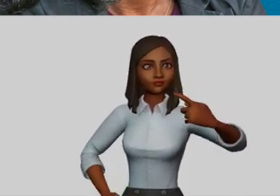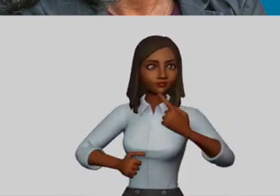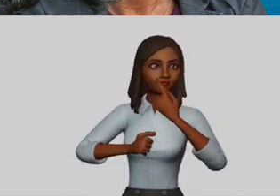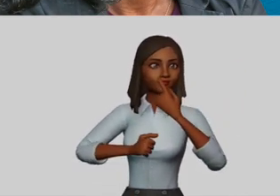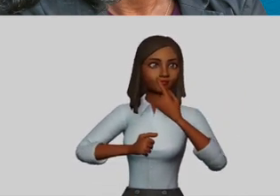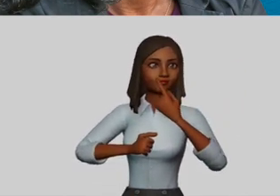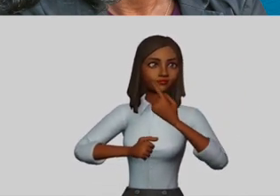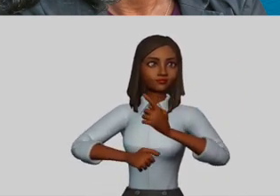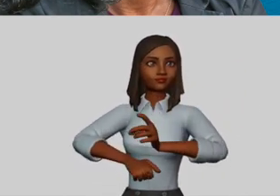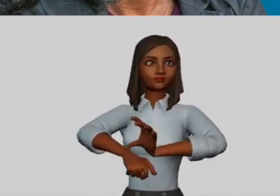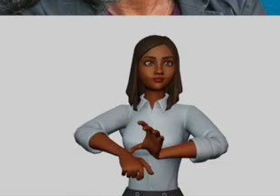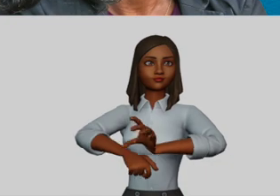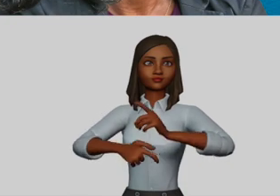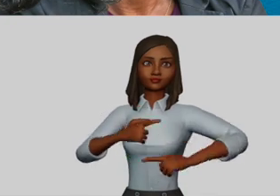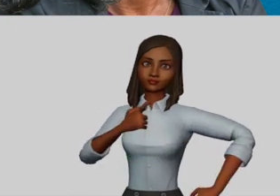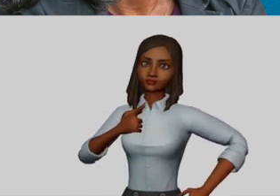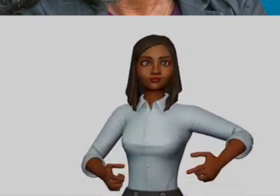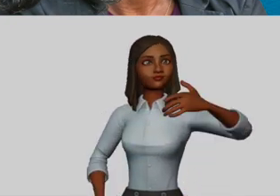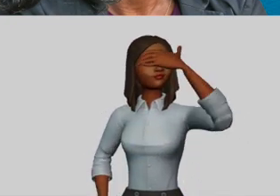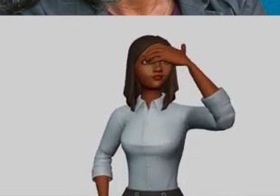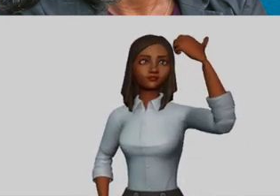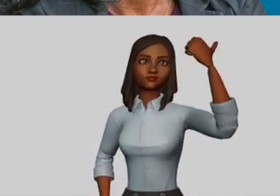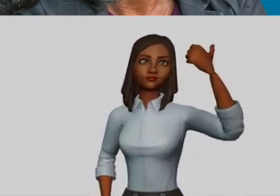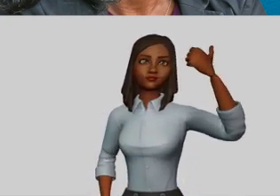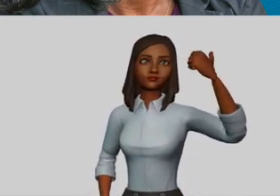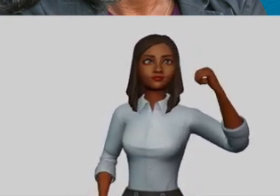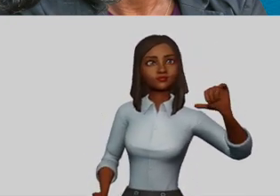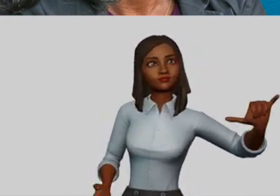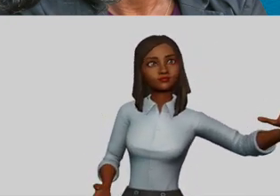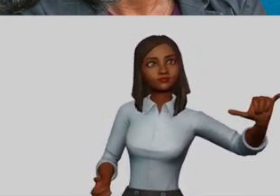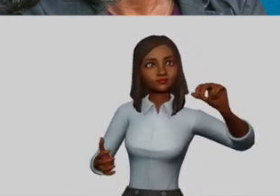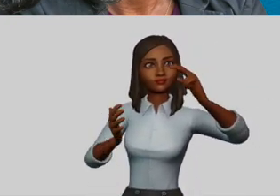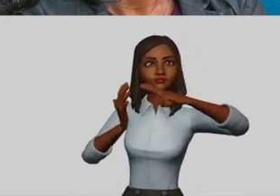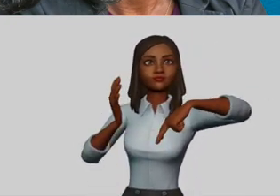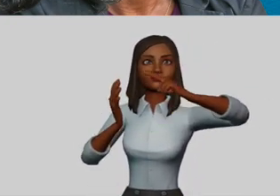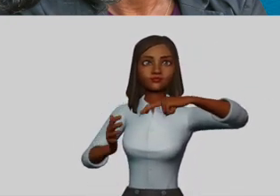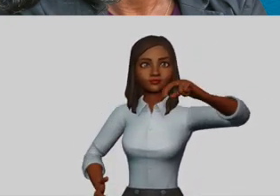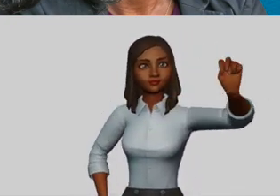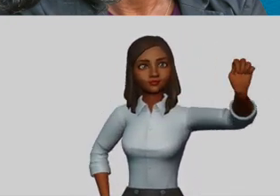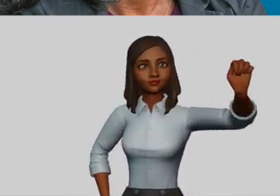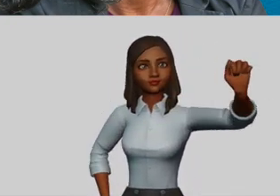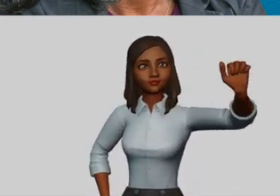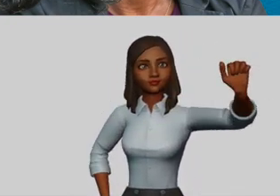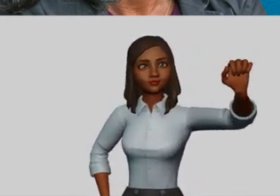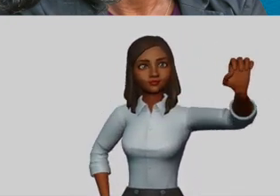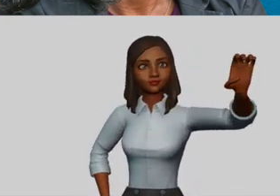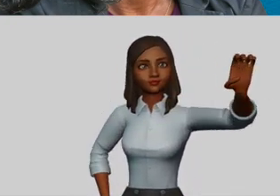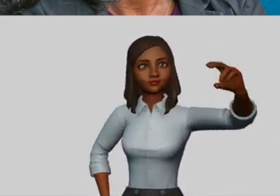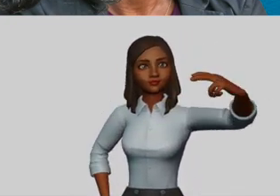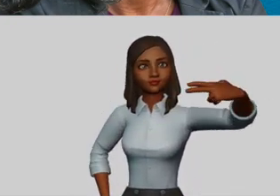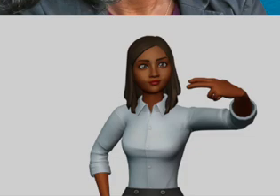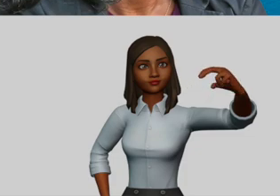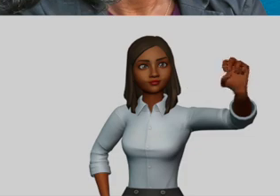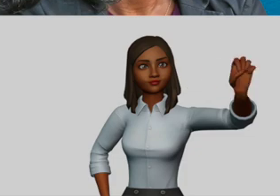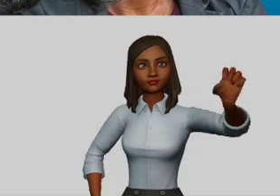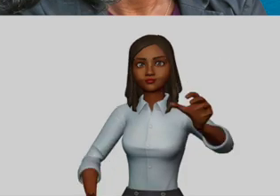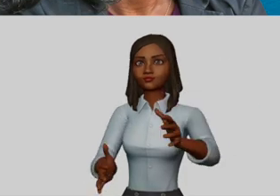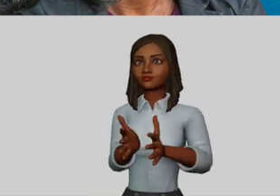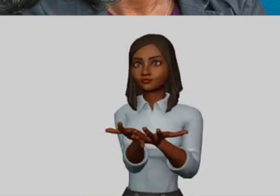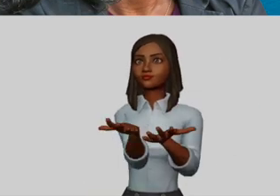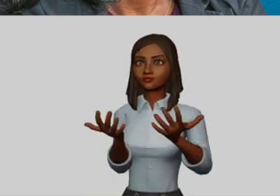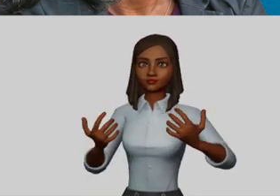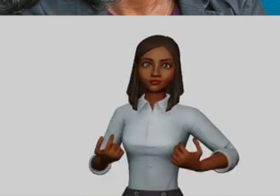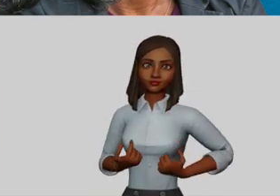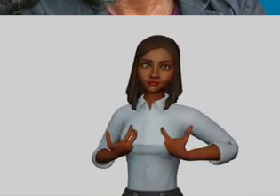pregunta, ¿en qué momento tú te diste cuenta que eso era algo importante? O sea, conectar con las otras personas, conectar con